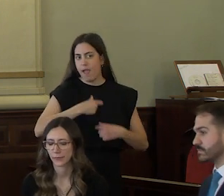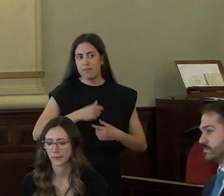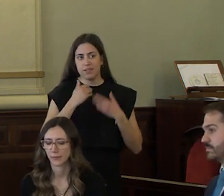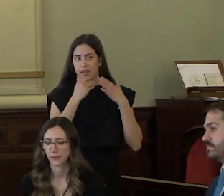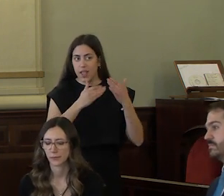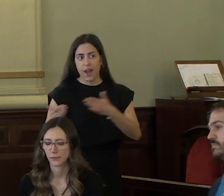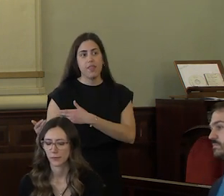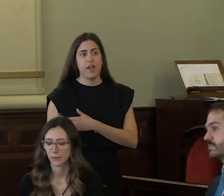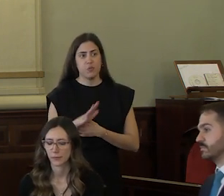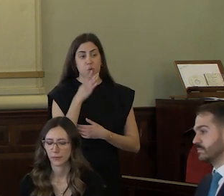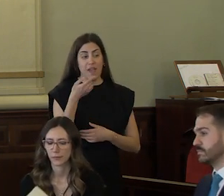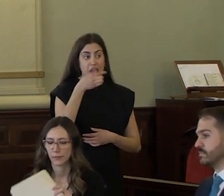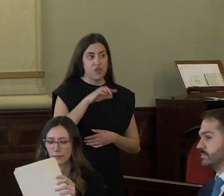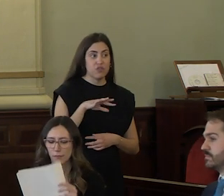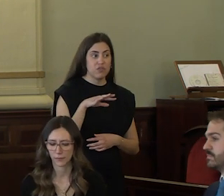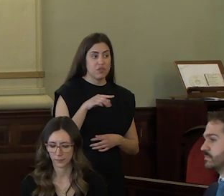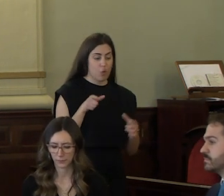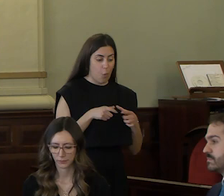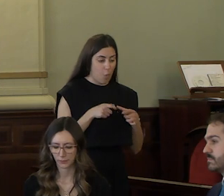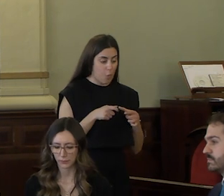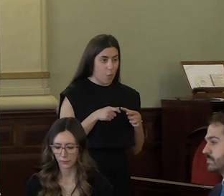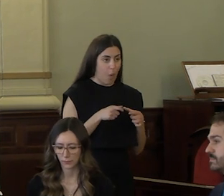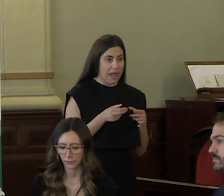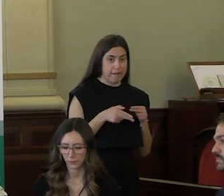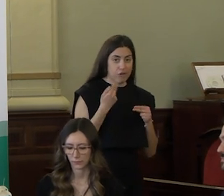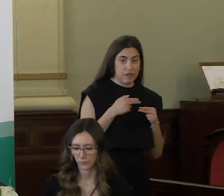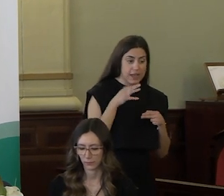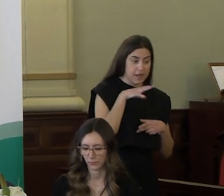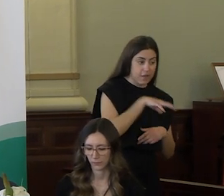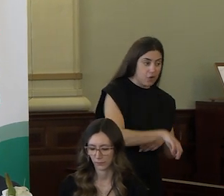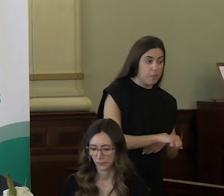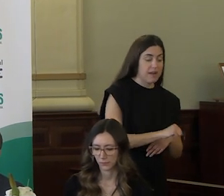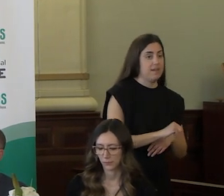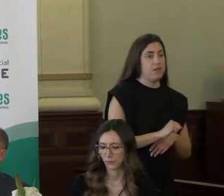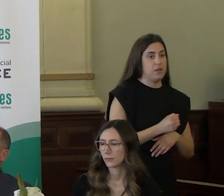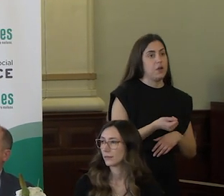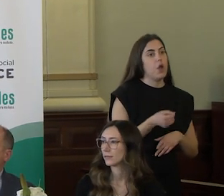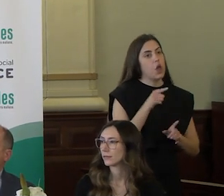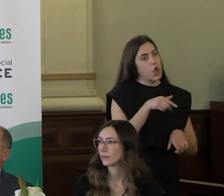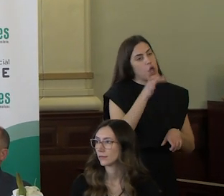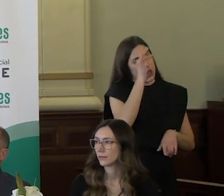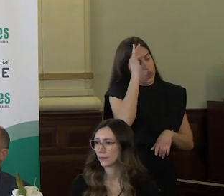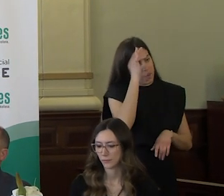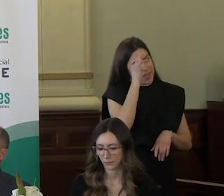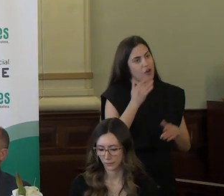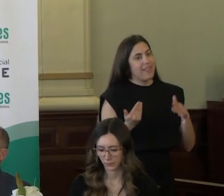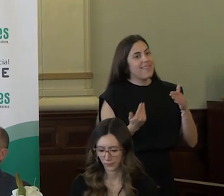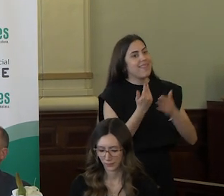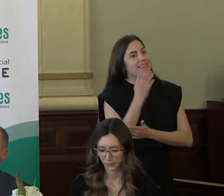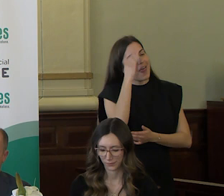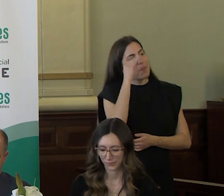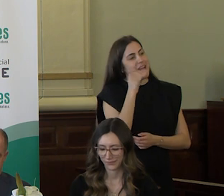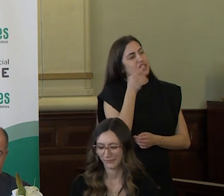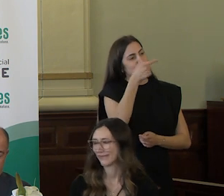que compra una de nuestras loterías, por cierto, el domingo que viene, el Día del Padre, tenemos el cupón a la